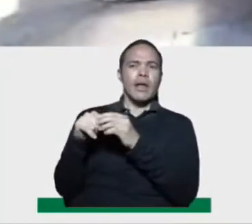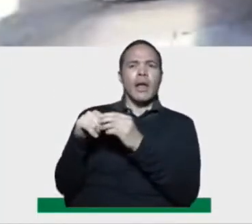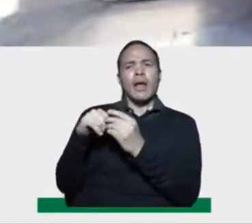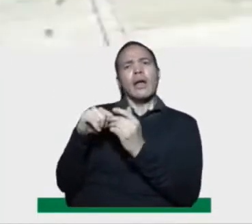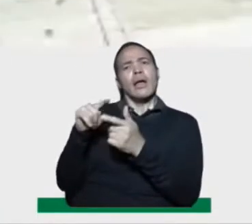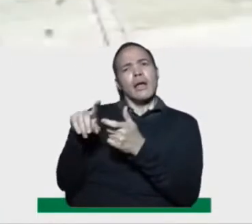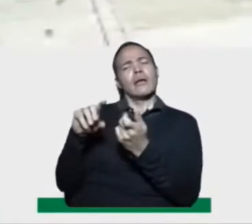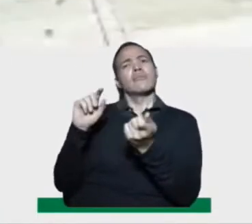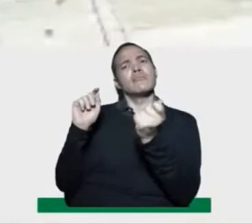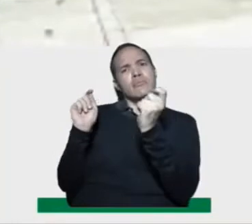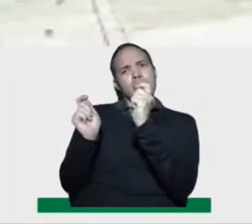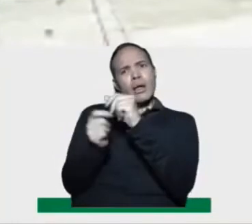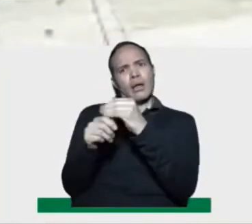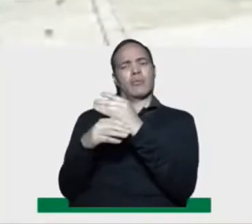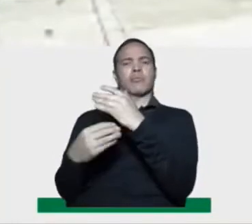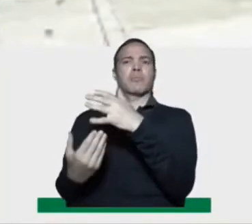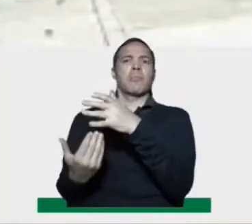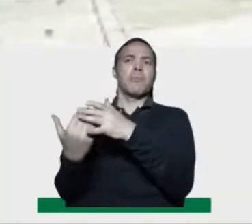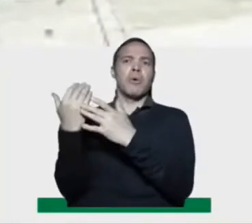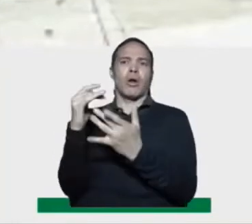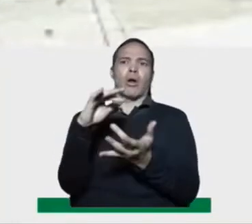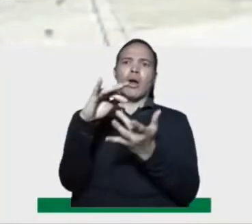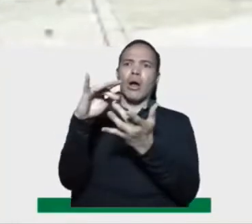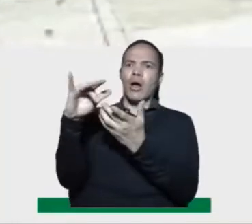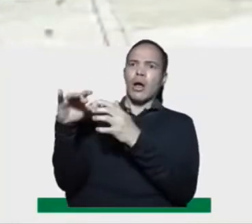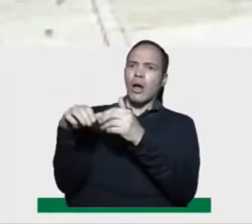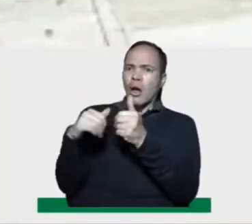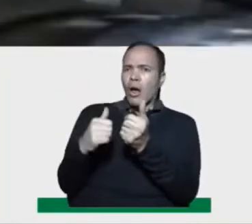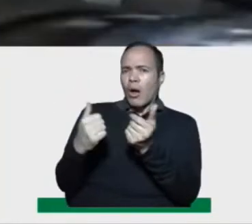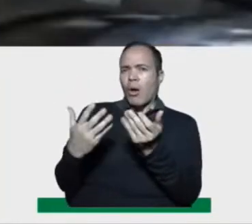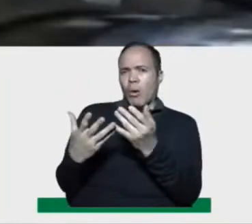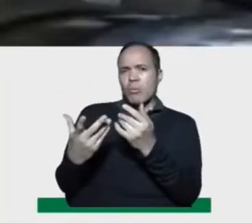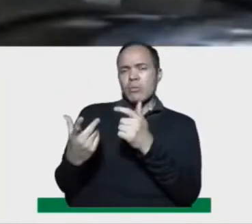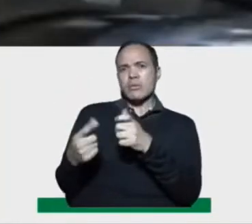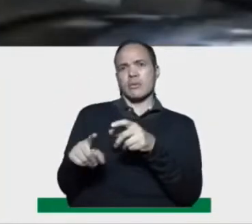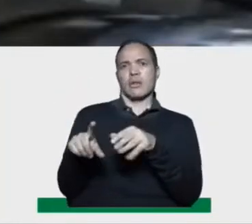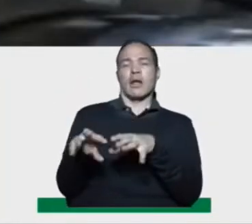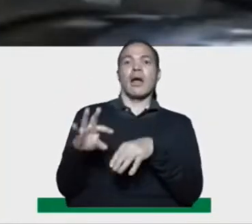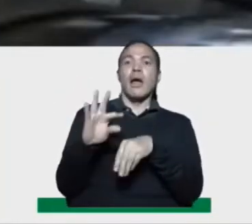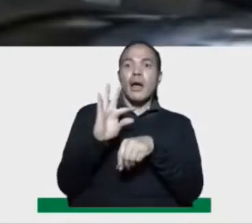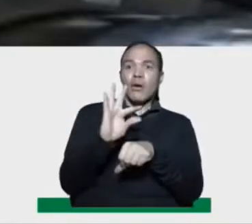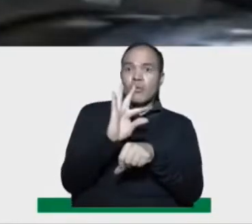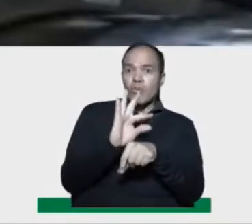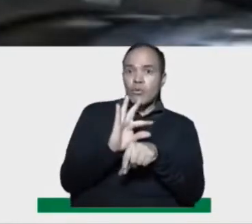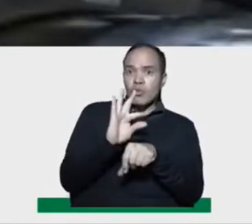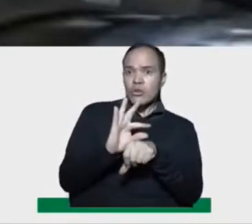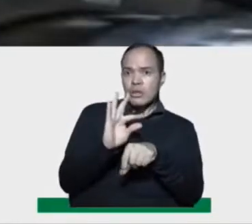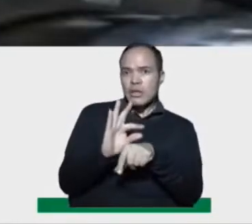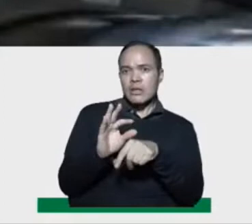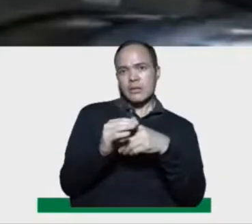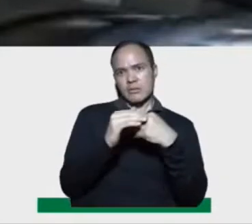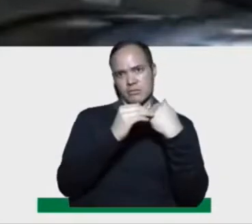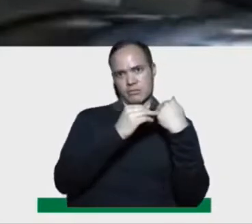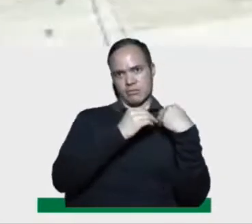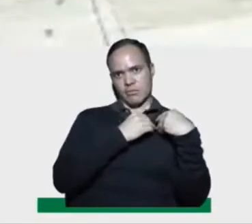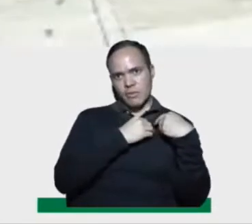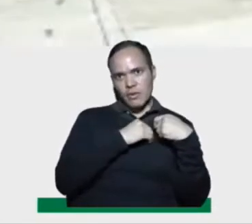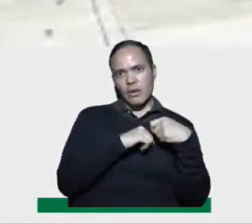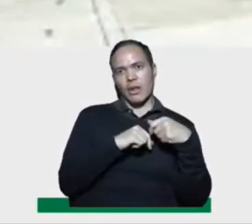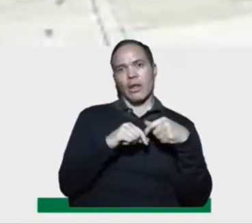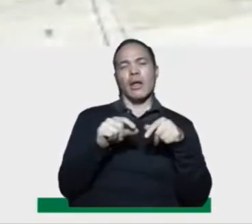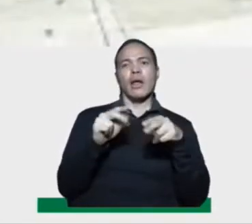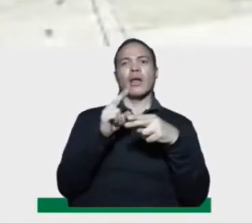años la fundación mi sangre de juanes trae a un político de eeuu a